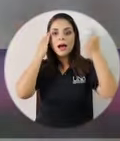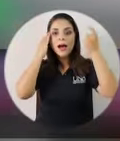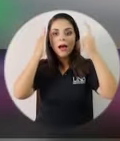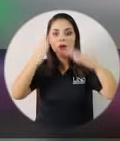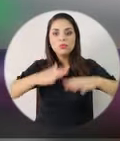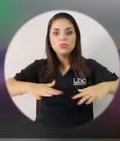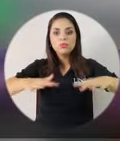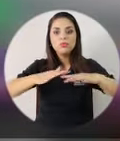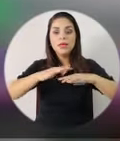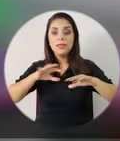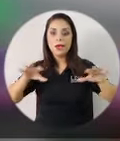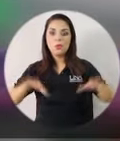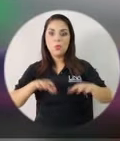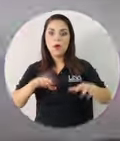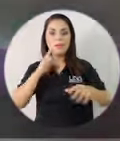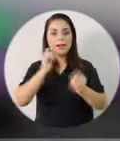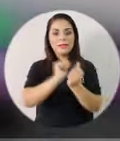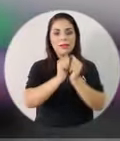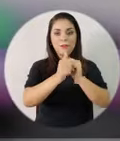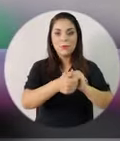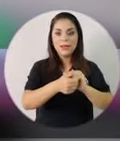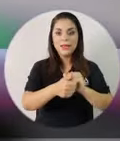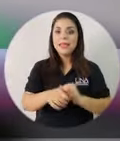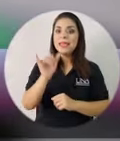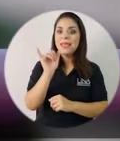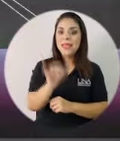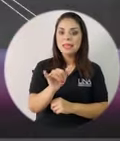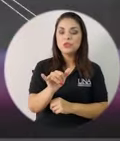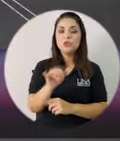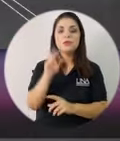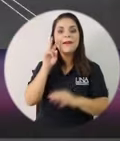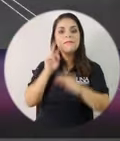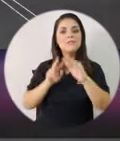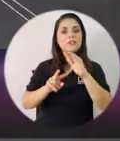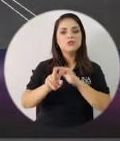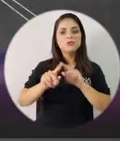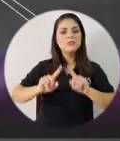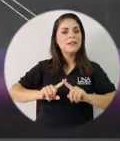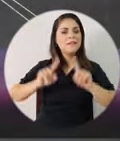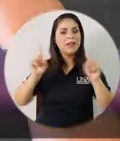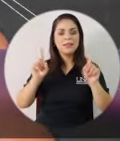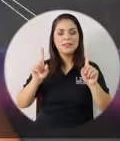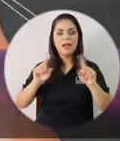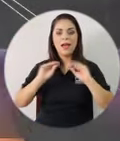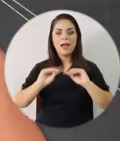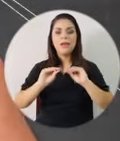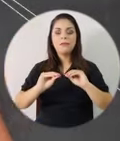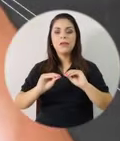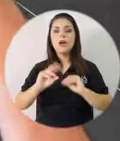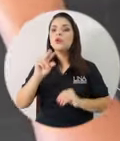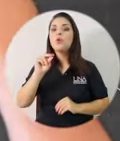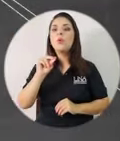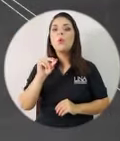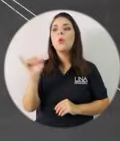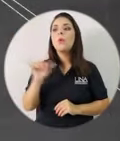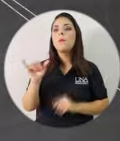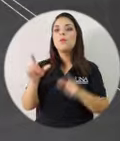su entorno y también de actuar para transformarlo. Y esto a su vez tiene que ver con una visión distinta de academia, no como ese lugar, Torre de